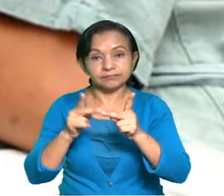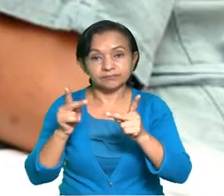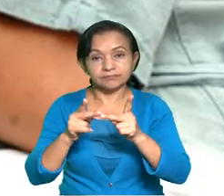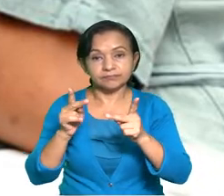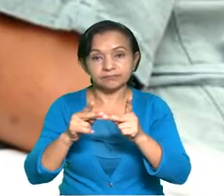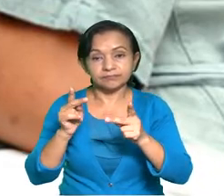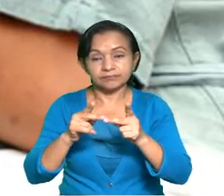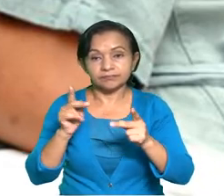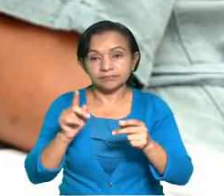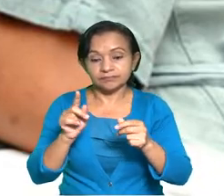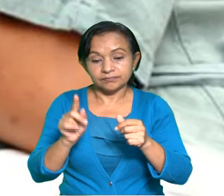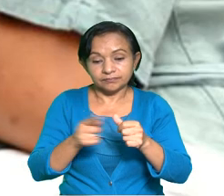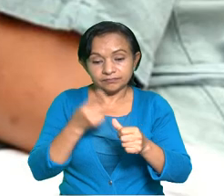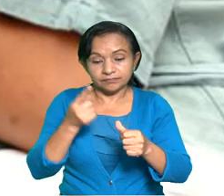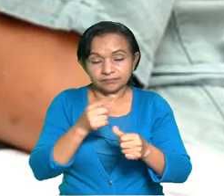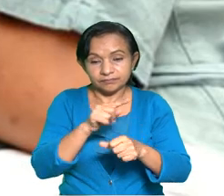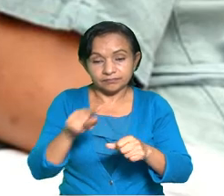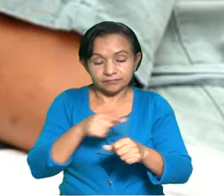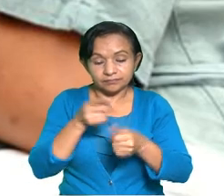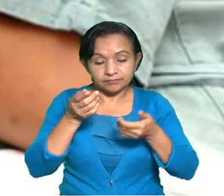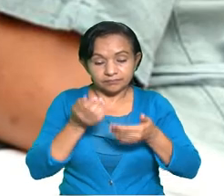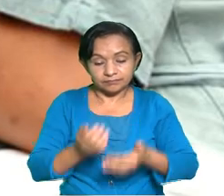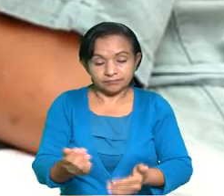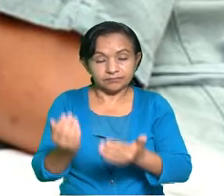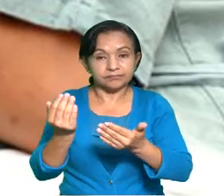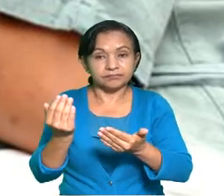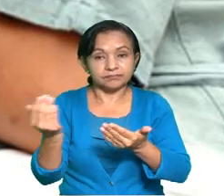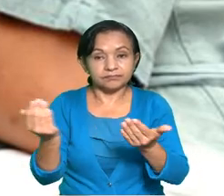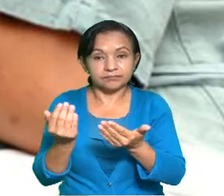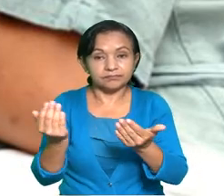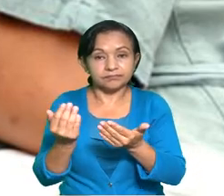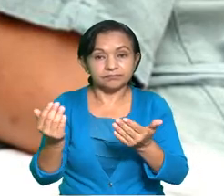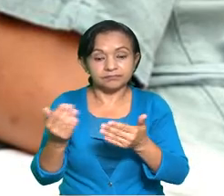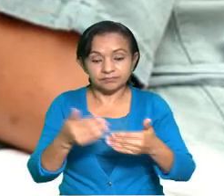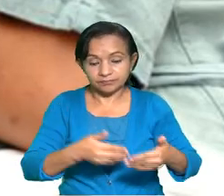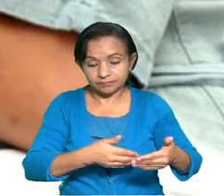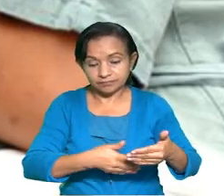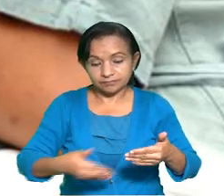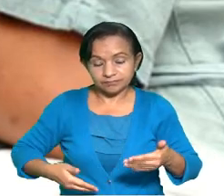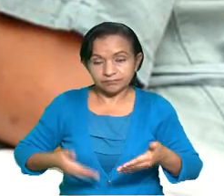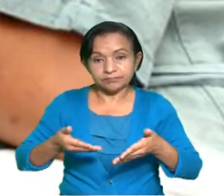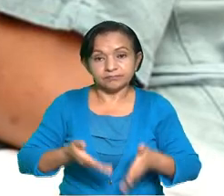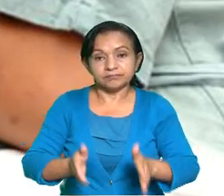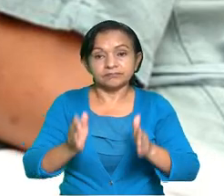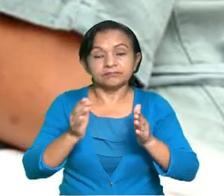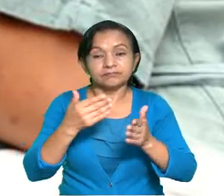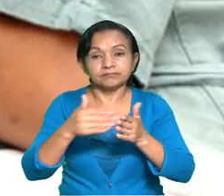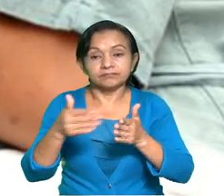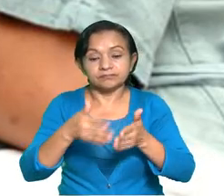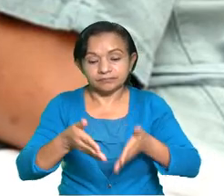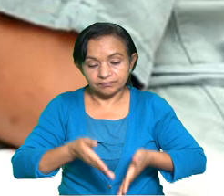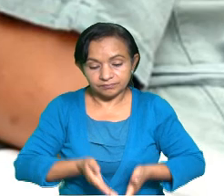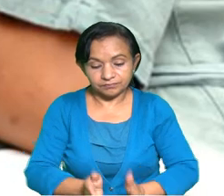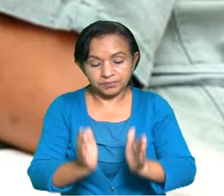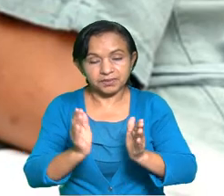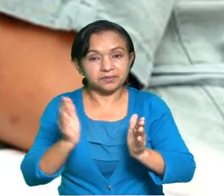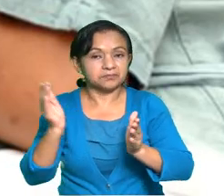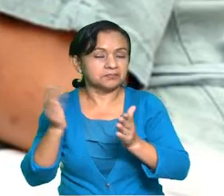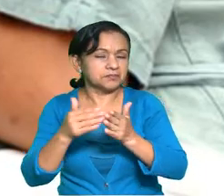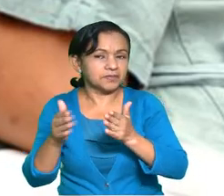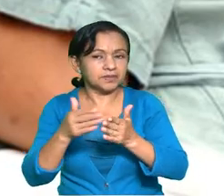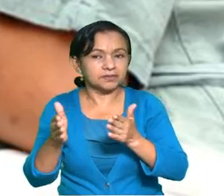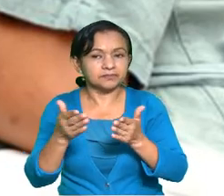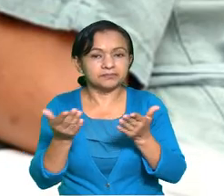la primera hora, independientemente de cómo sea el nacimiento. Claro que es más fácil vía vaginal cuando nacen por parto